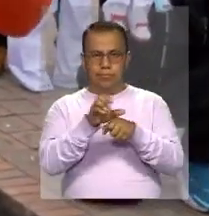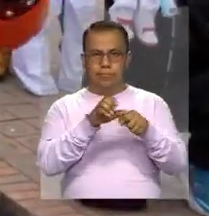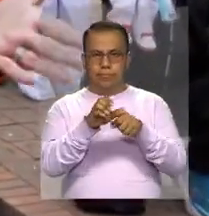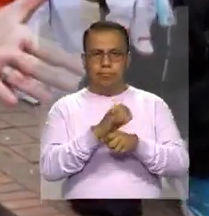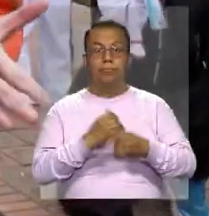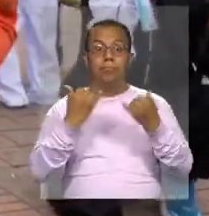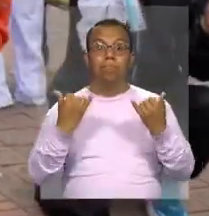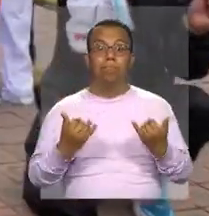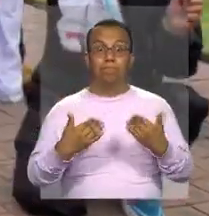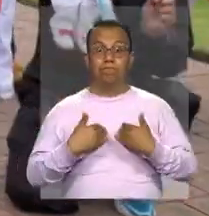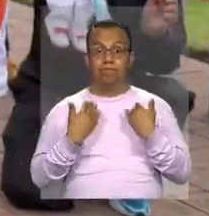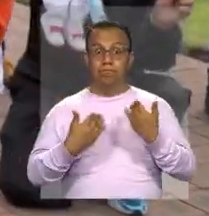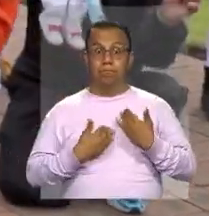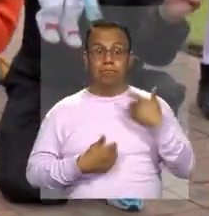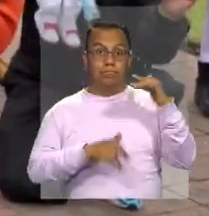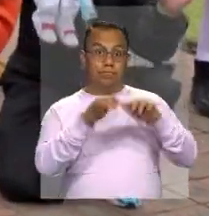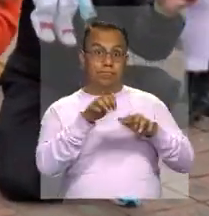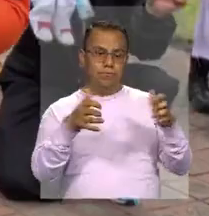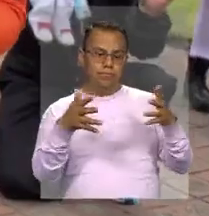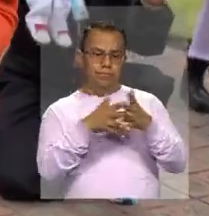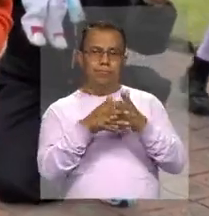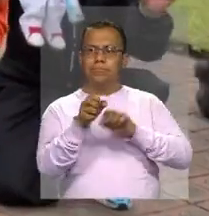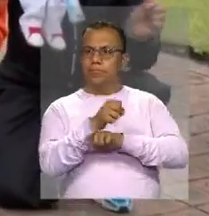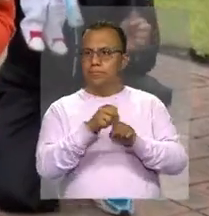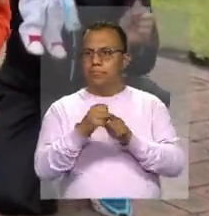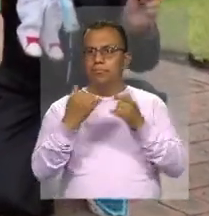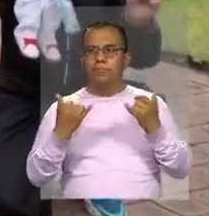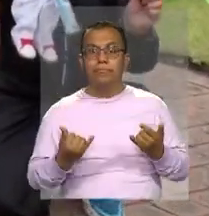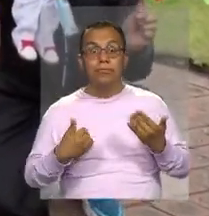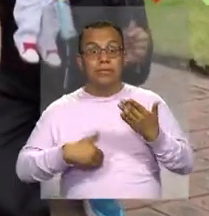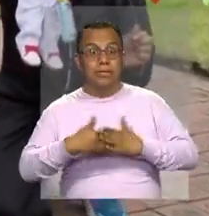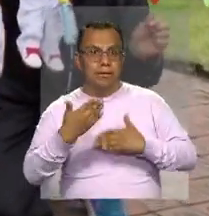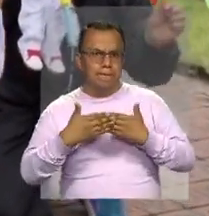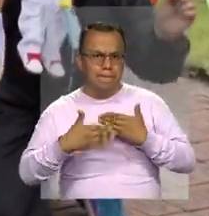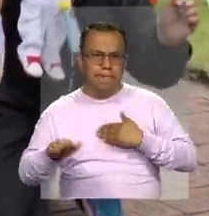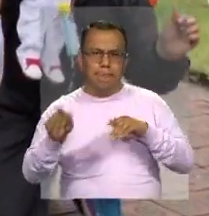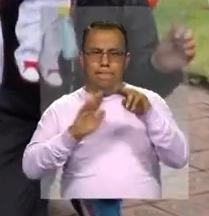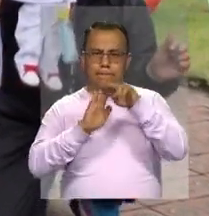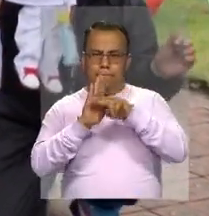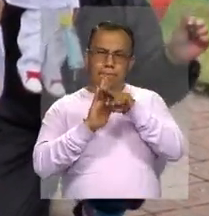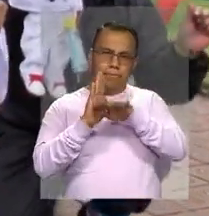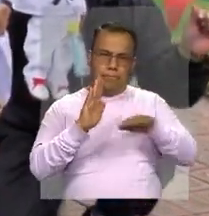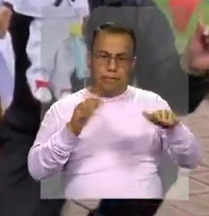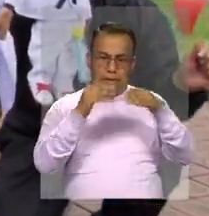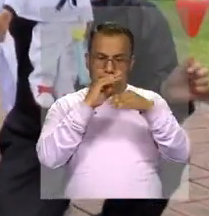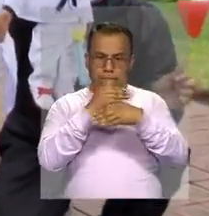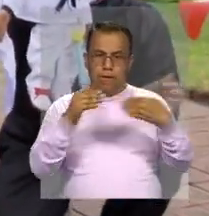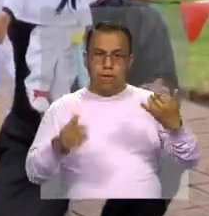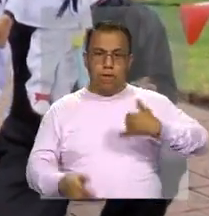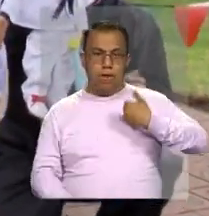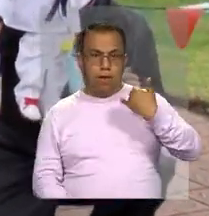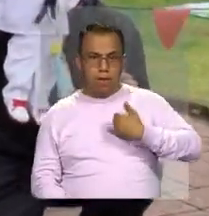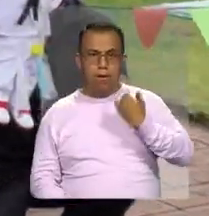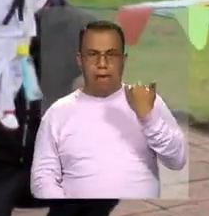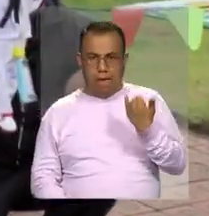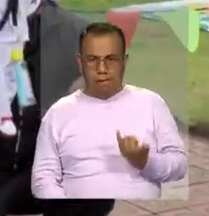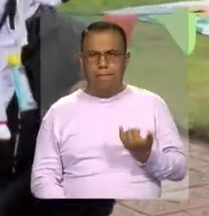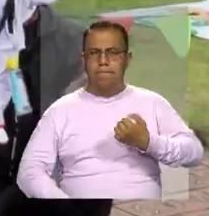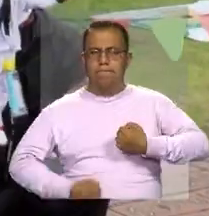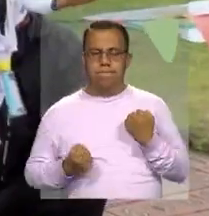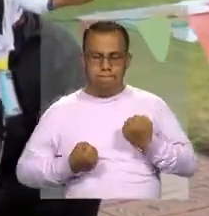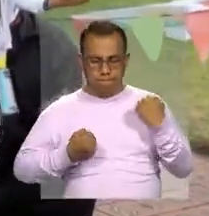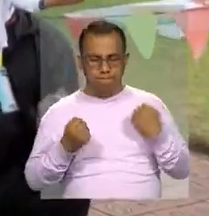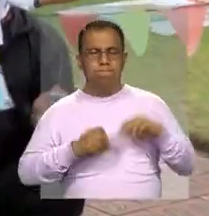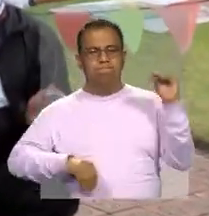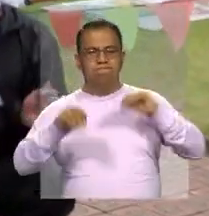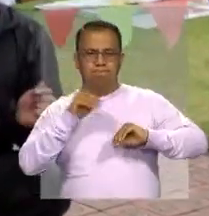Bueno, estamos muy contentos desde la Secretaría de Integración Social. El día de hoy estamos lanzando la política pública de primera infancia, infancia y adolescencia, porque Bogotá se